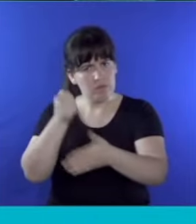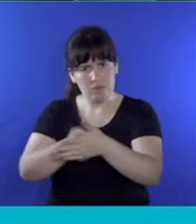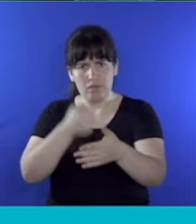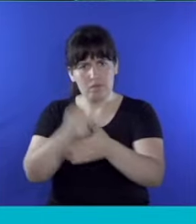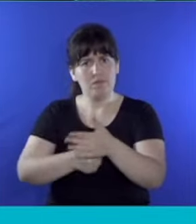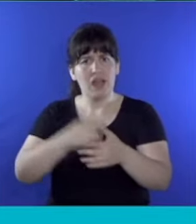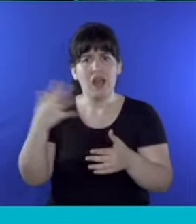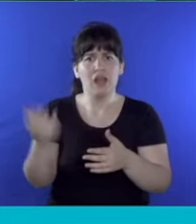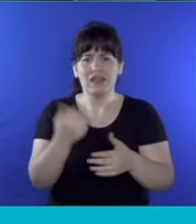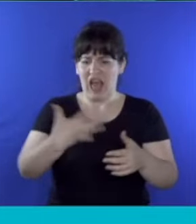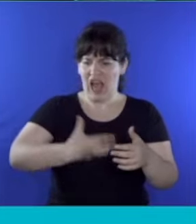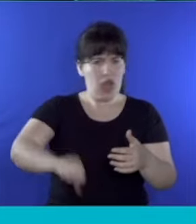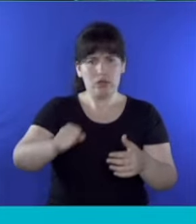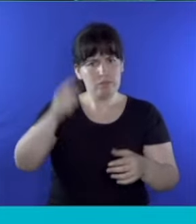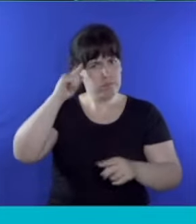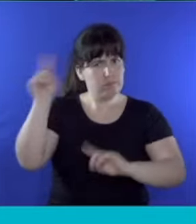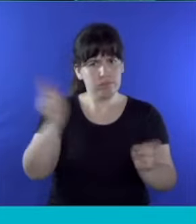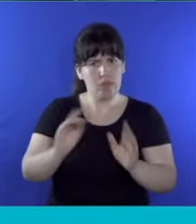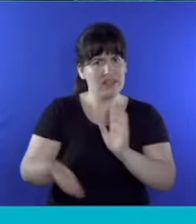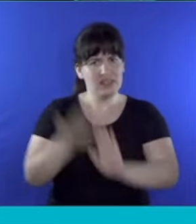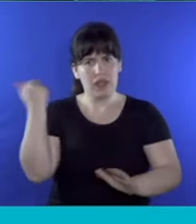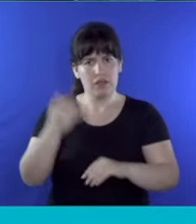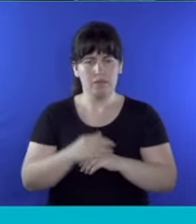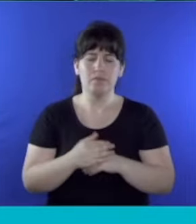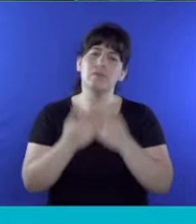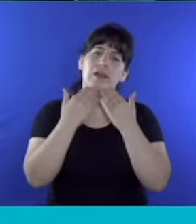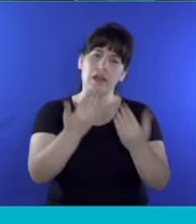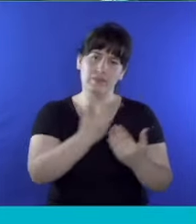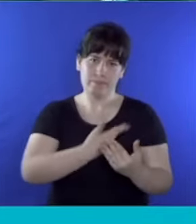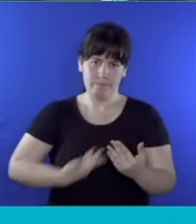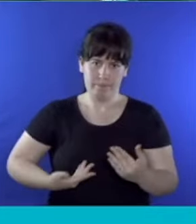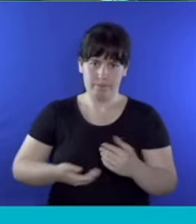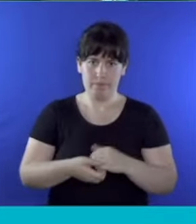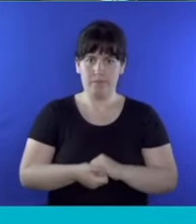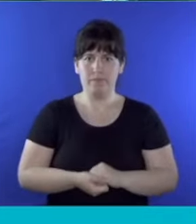hasta que el aborto sea impensable. Gracias, señor presidente.